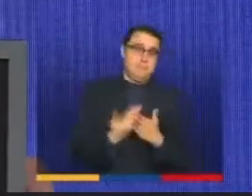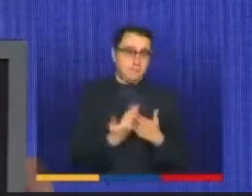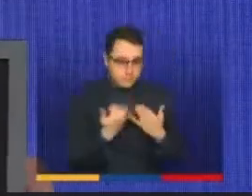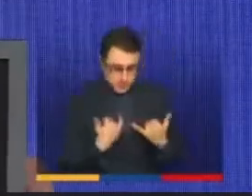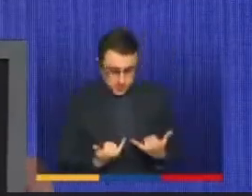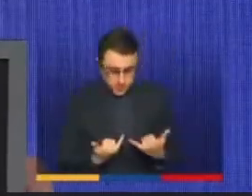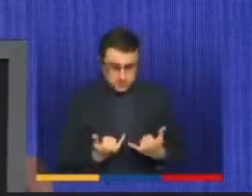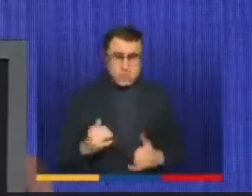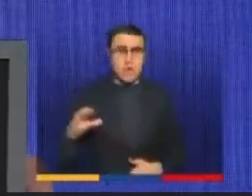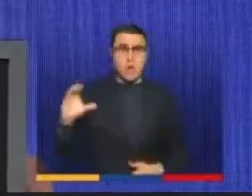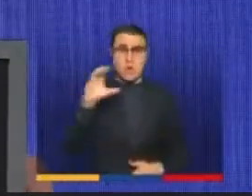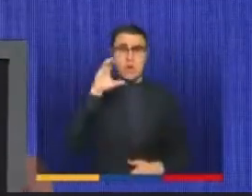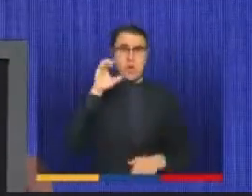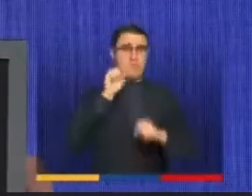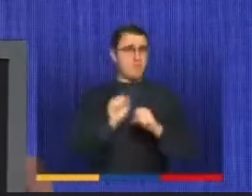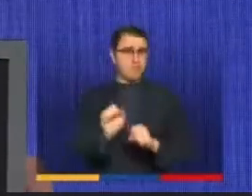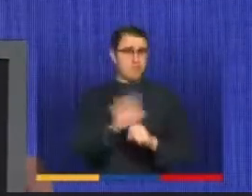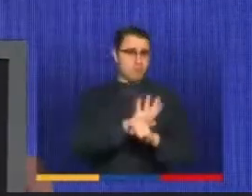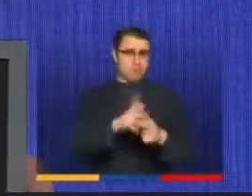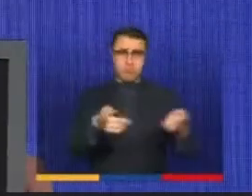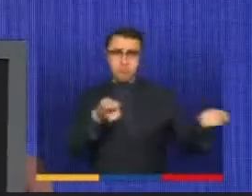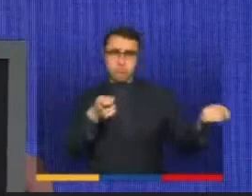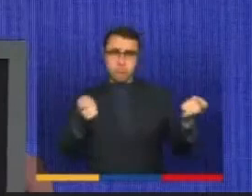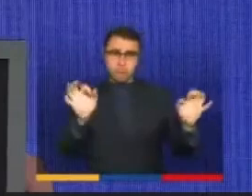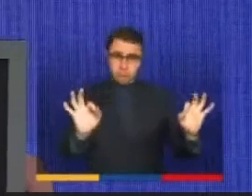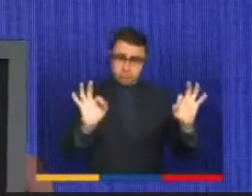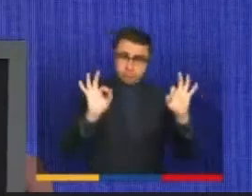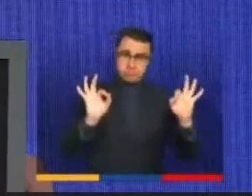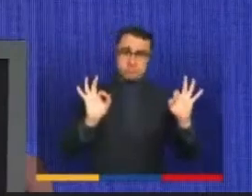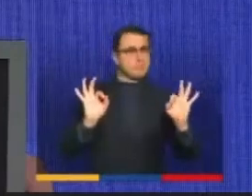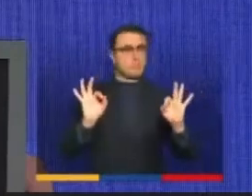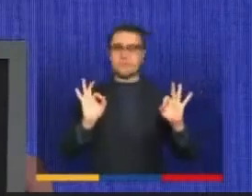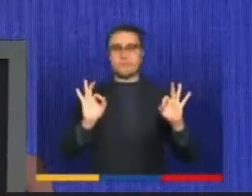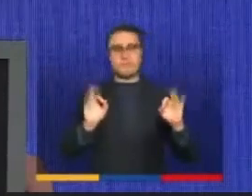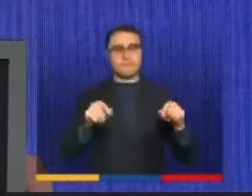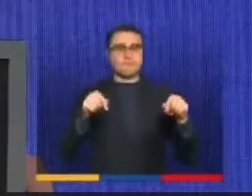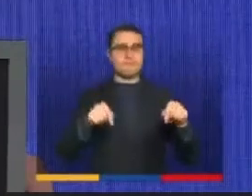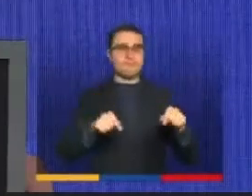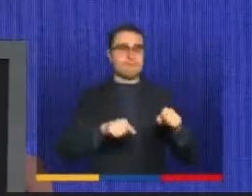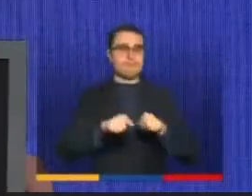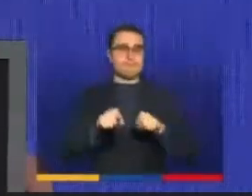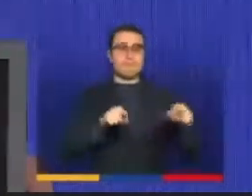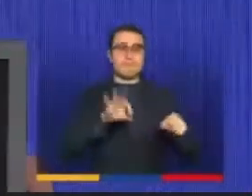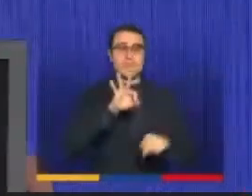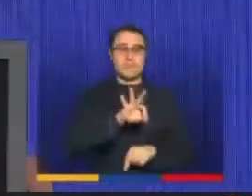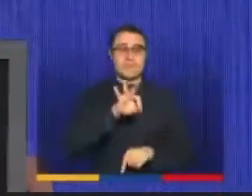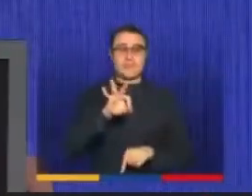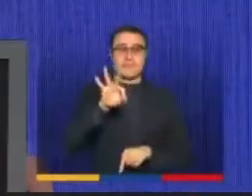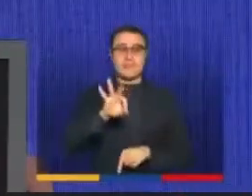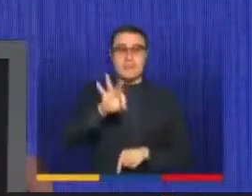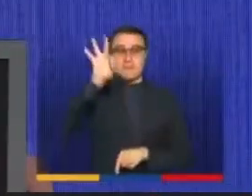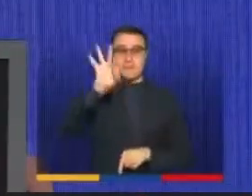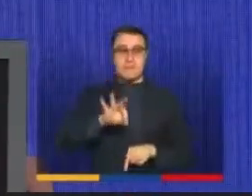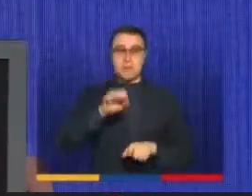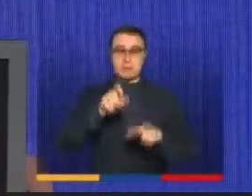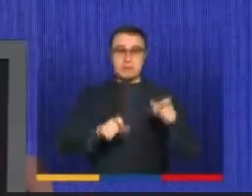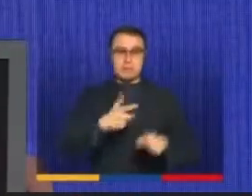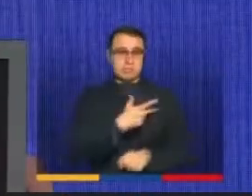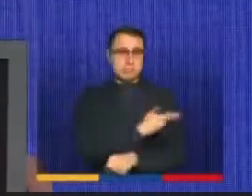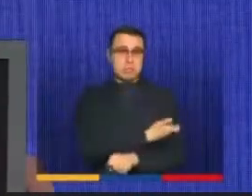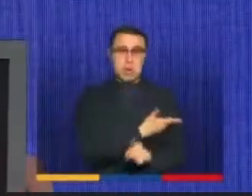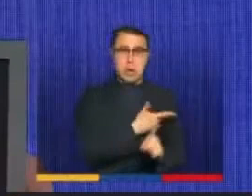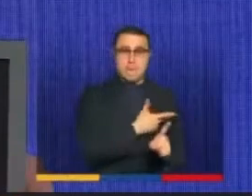Colombia no resistió bien el COVID. Tuvimos 33% de la población vacunada en los momentos difíciles,